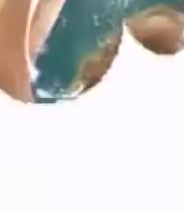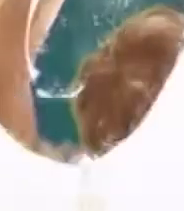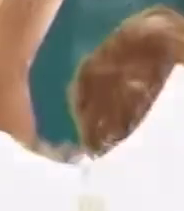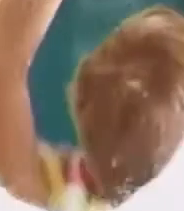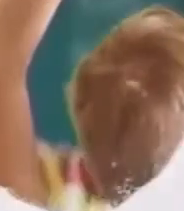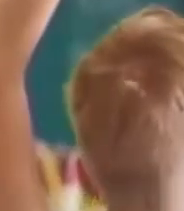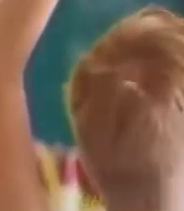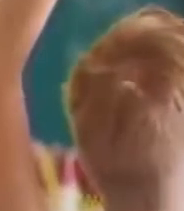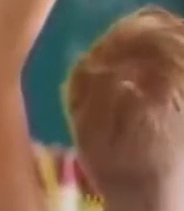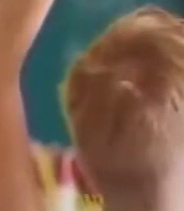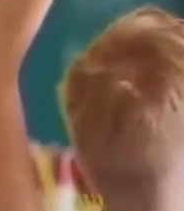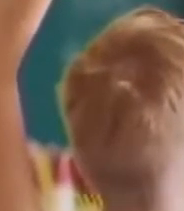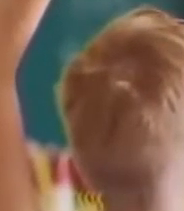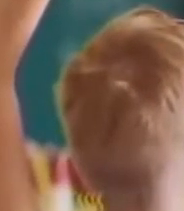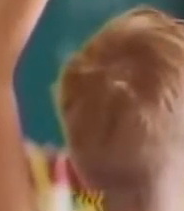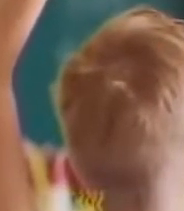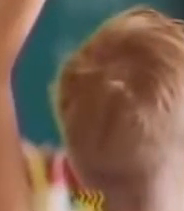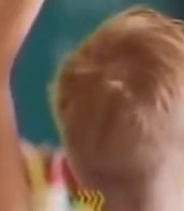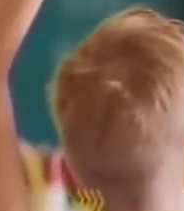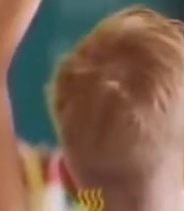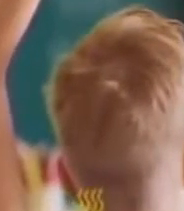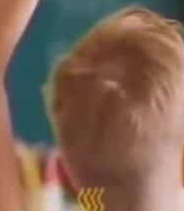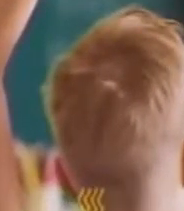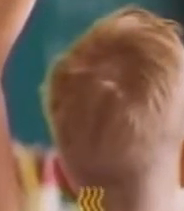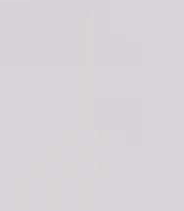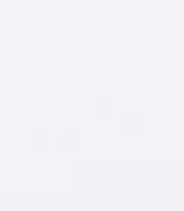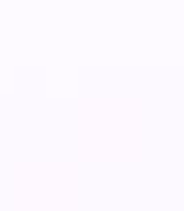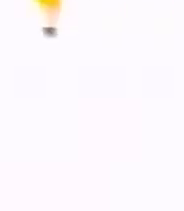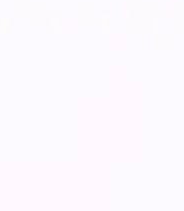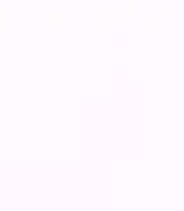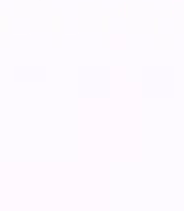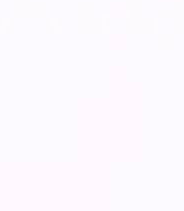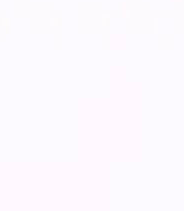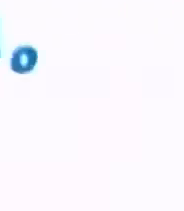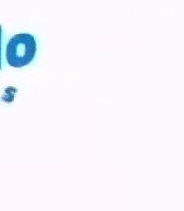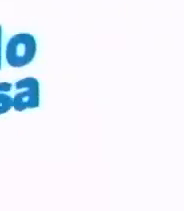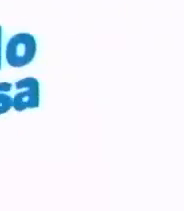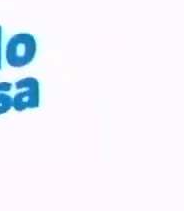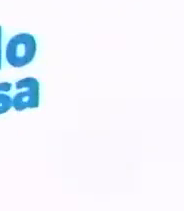A continuación, Matemática Primero Básico.